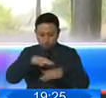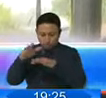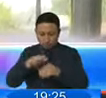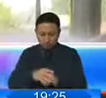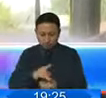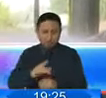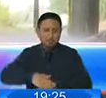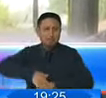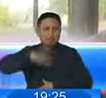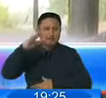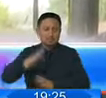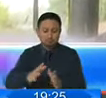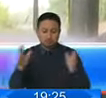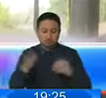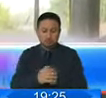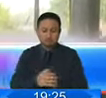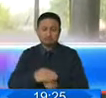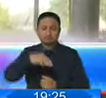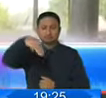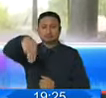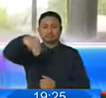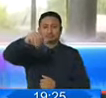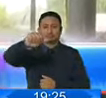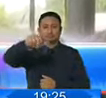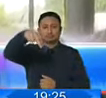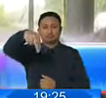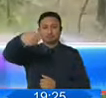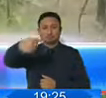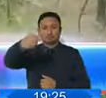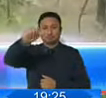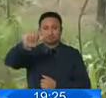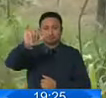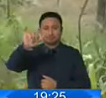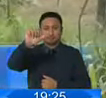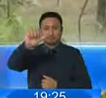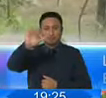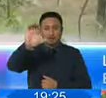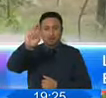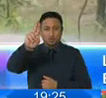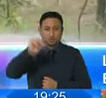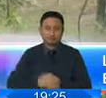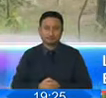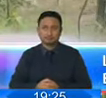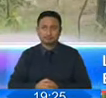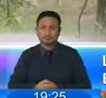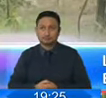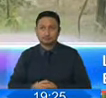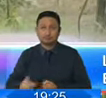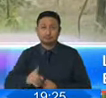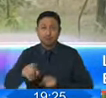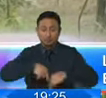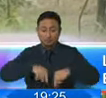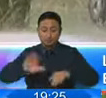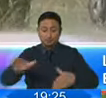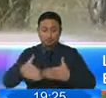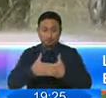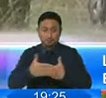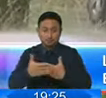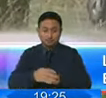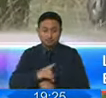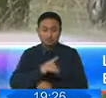mayor magnitud es el del sector de Mangayaco, los otros son de menor magnitud. La alerta del cierre de esta importante carretera que une al centro